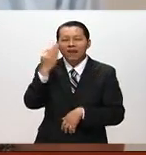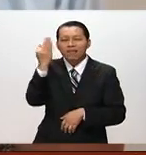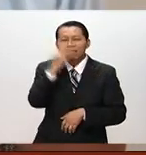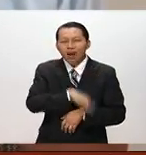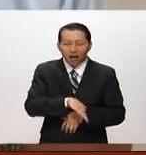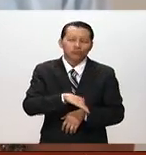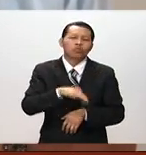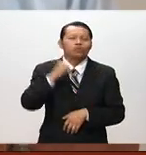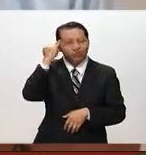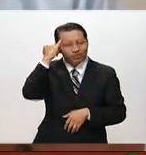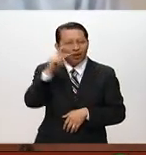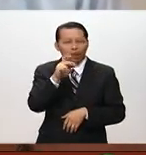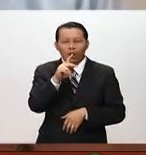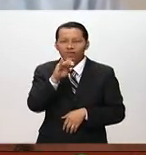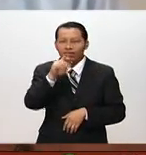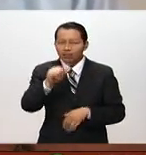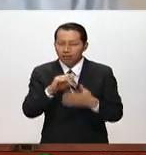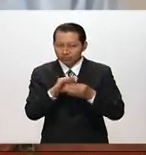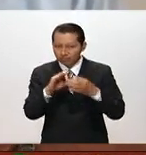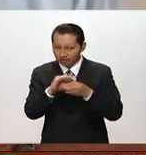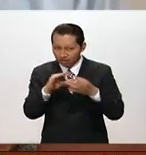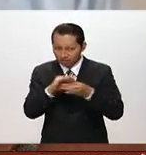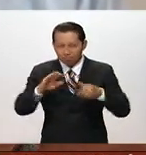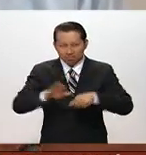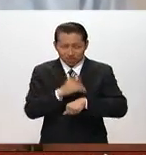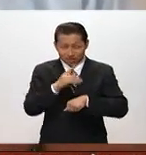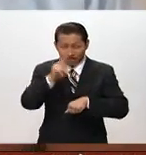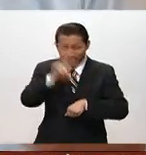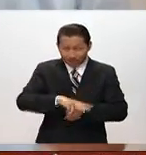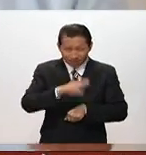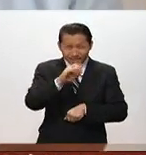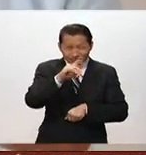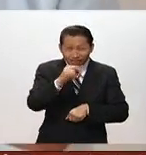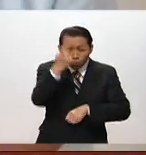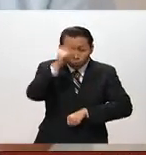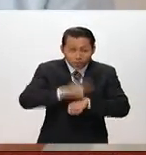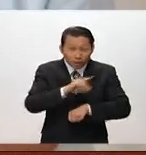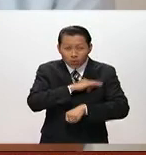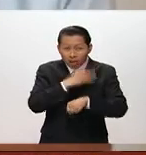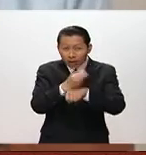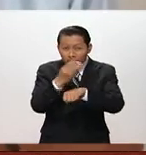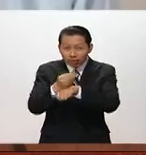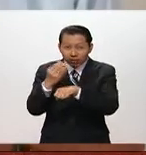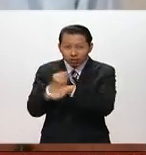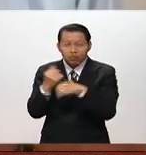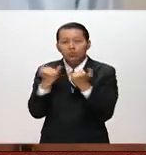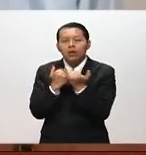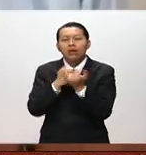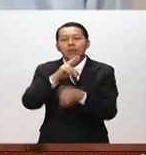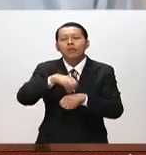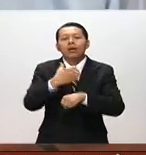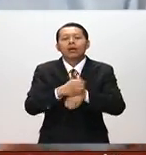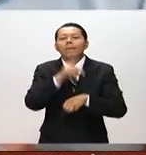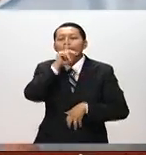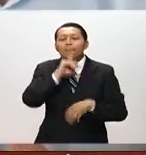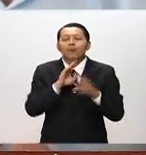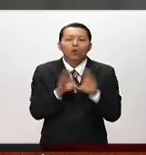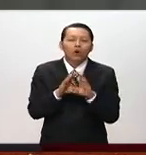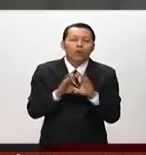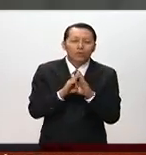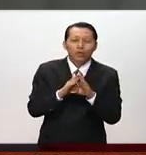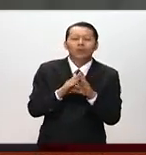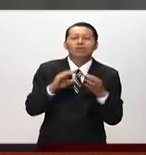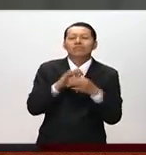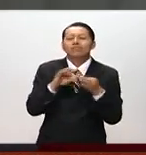presidente de Morena lo calificó así por decir que va a resolver el conflicto magisterial en un día y el candidato republicano por mentir sobre diferentes temas